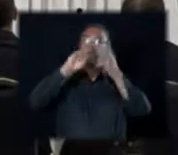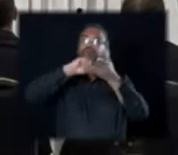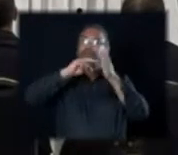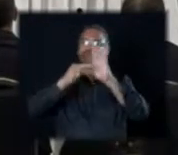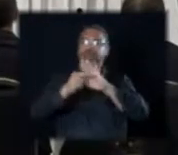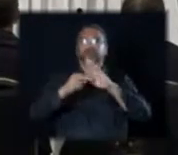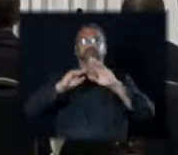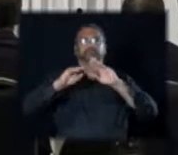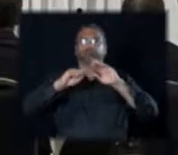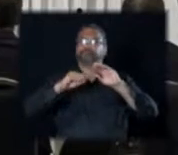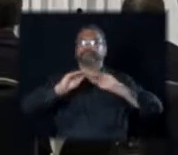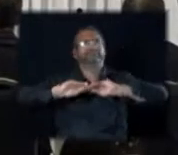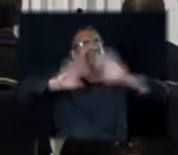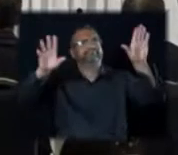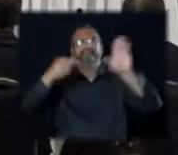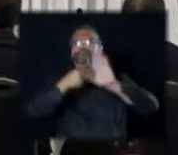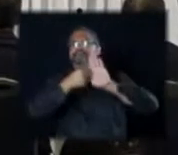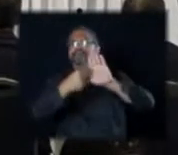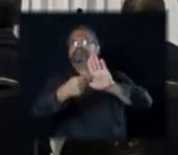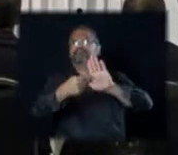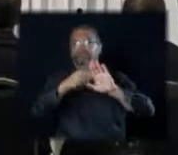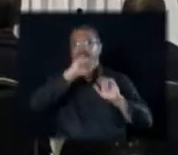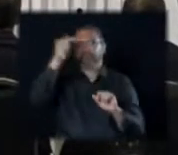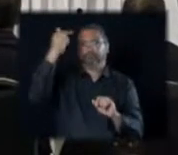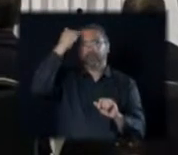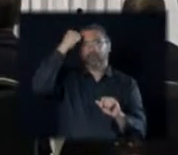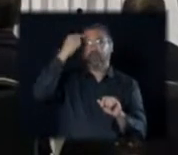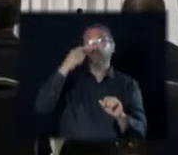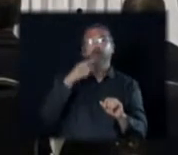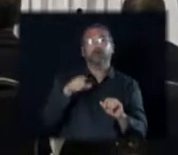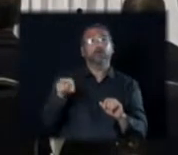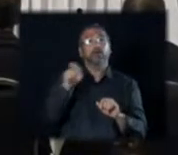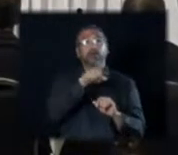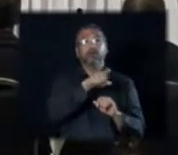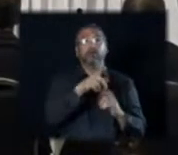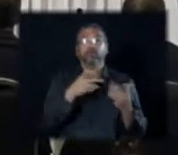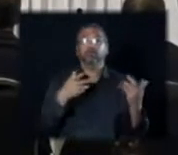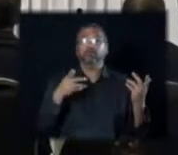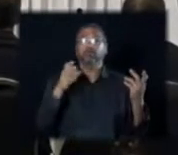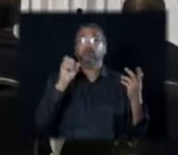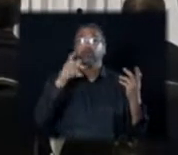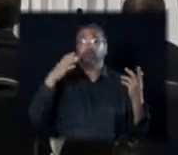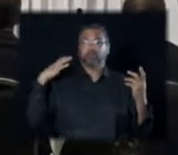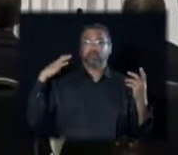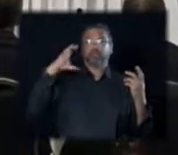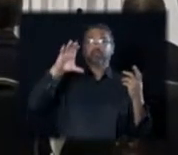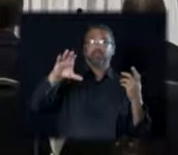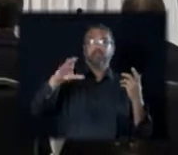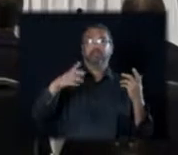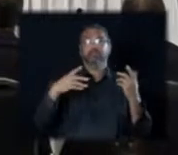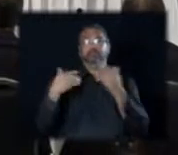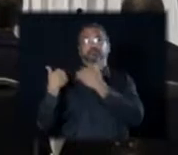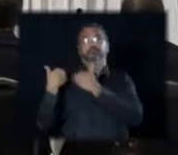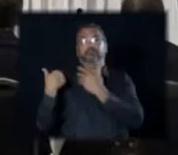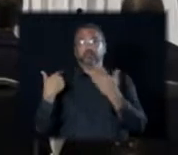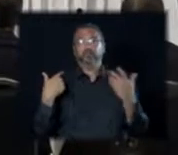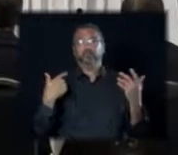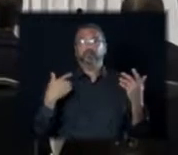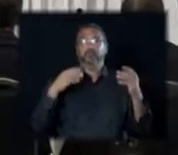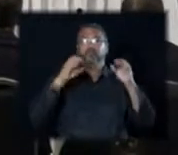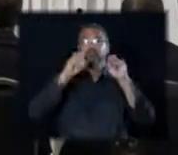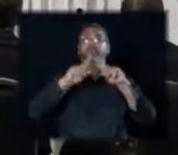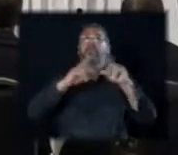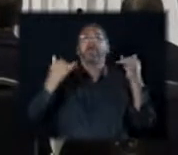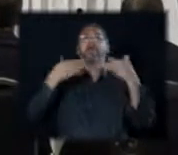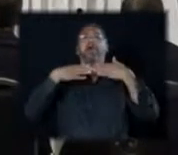importante fomentar la transparencia a la que aspiramos en la gobernanza y que se les debe felicitar por los esfuerzos que están llevando a